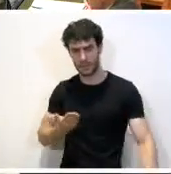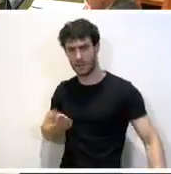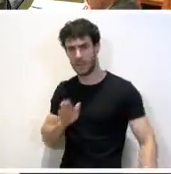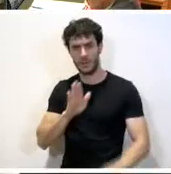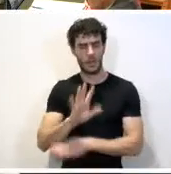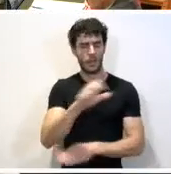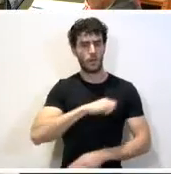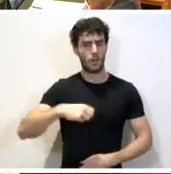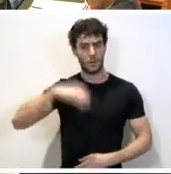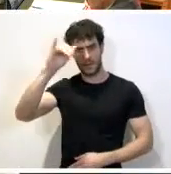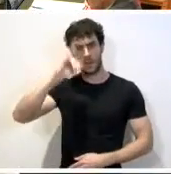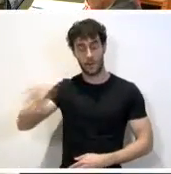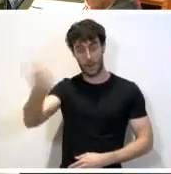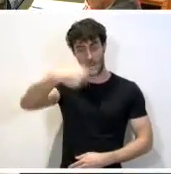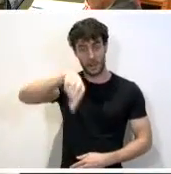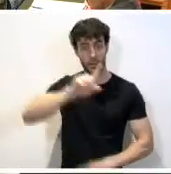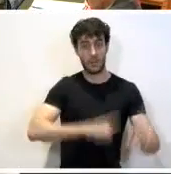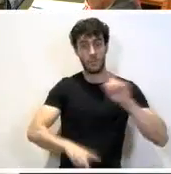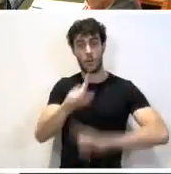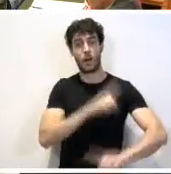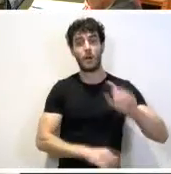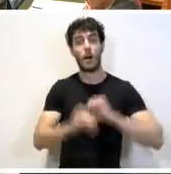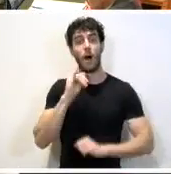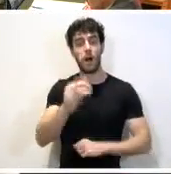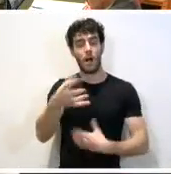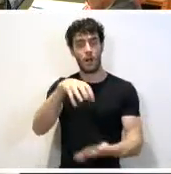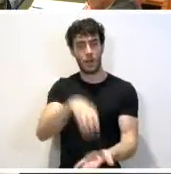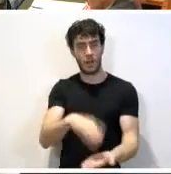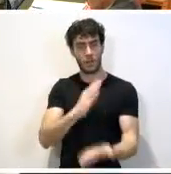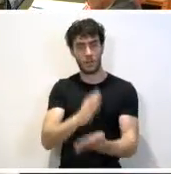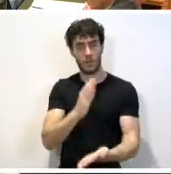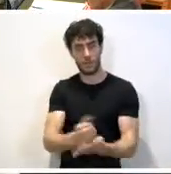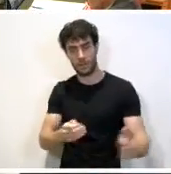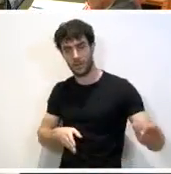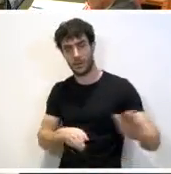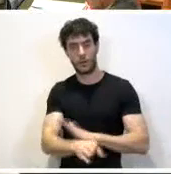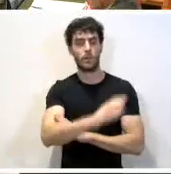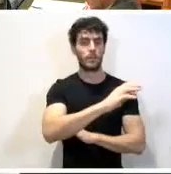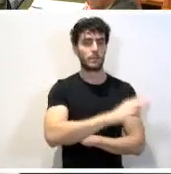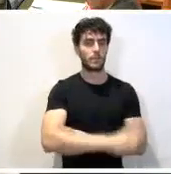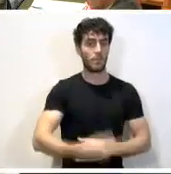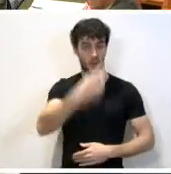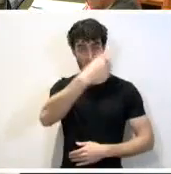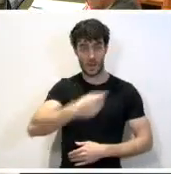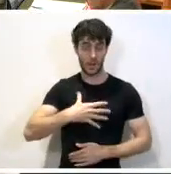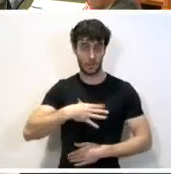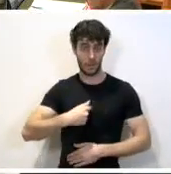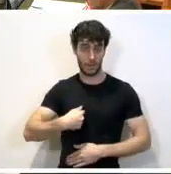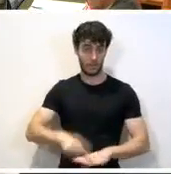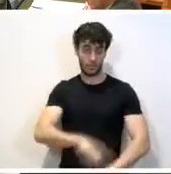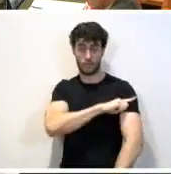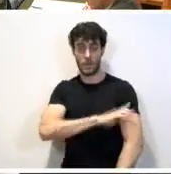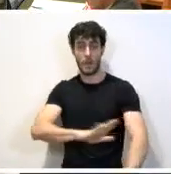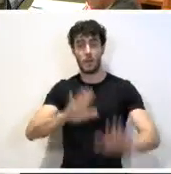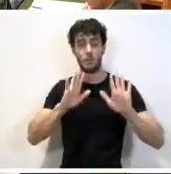nuestra comunidad que tienen problemas para acceder a sus centros de estudios. Cientos igual es pasarme, pero desde luego